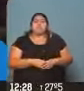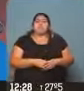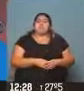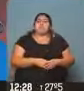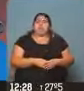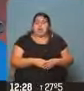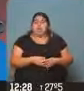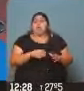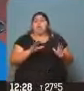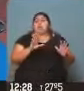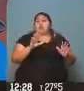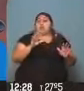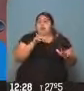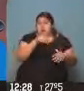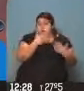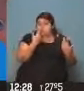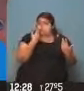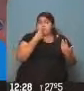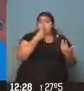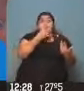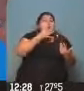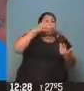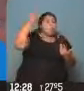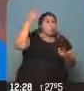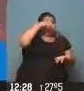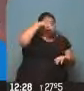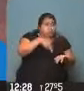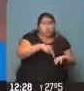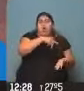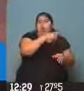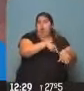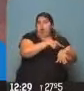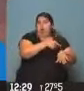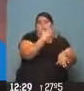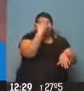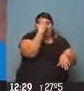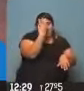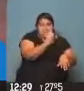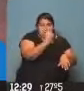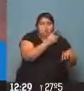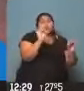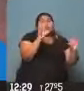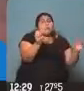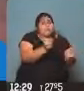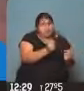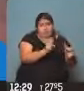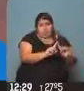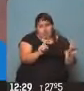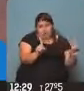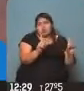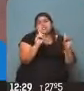puede bajar no por mucho tiempo tengo entendido que lo máximo es 15 minutos no sólo por el frío la ocasión